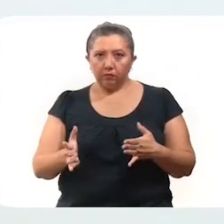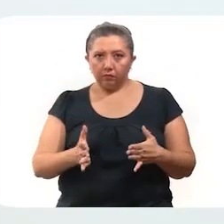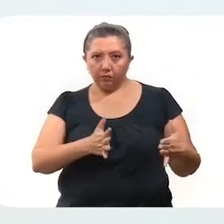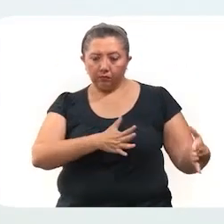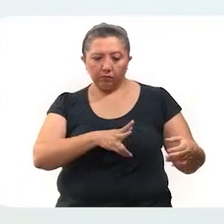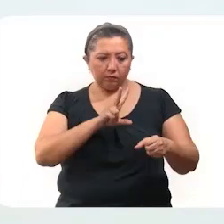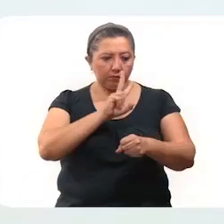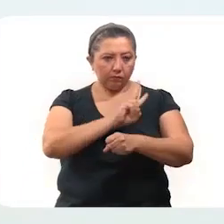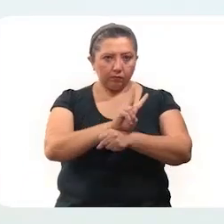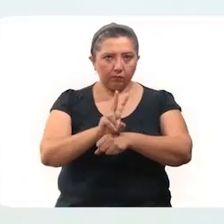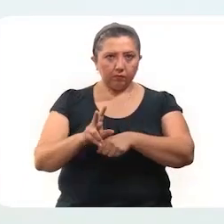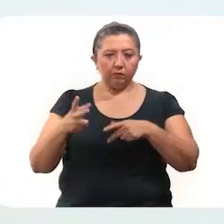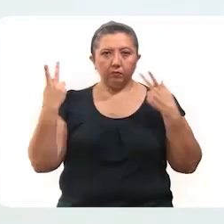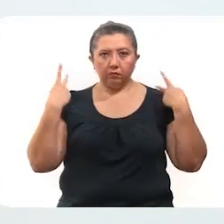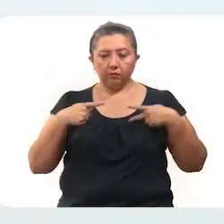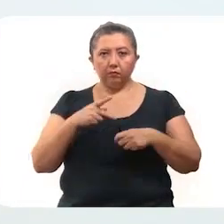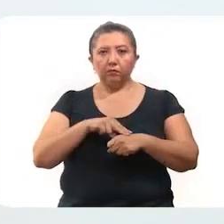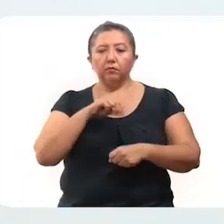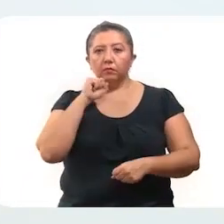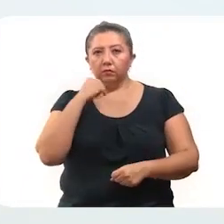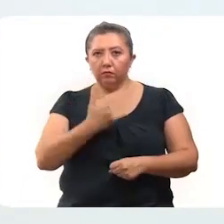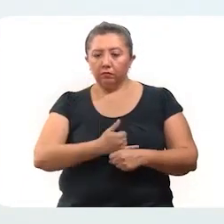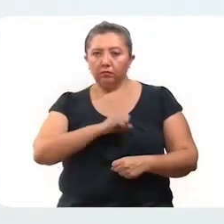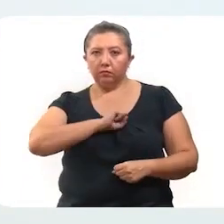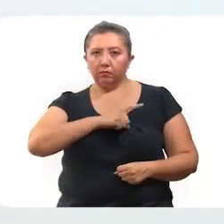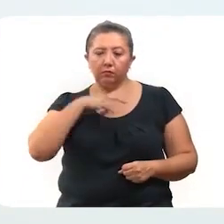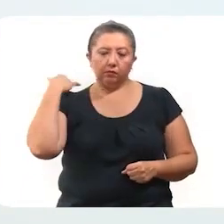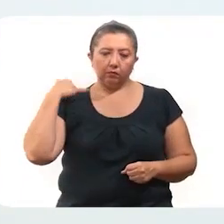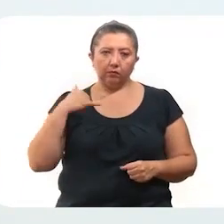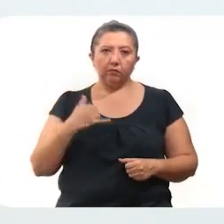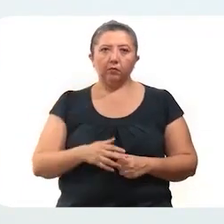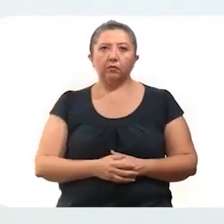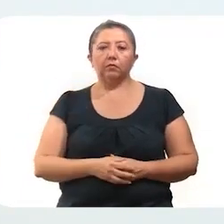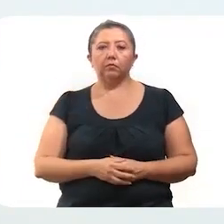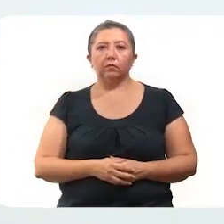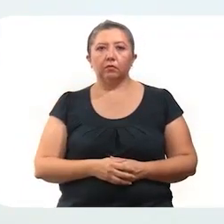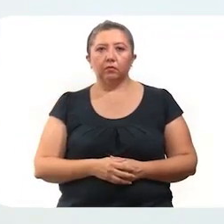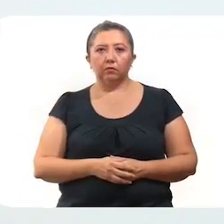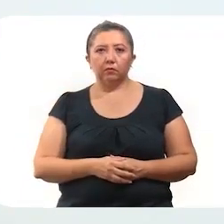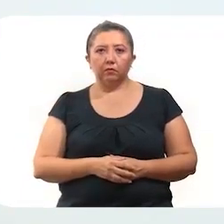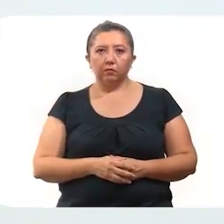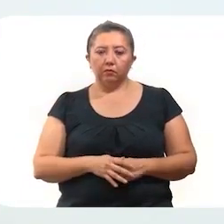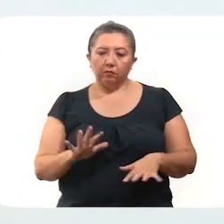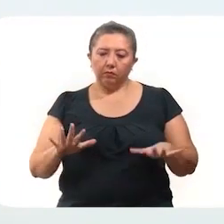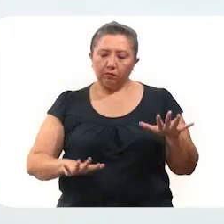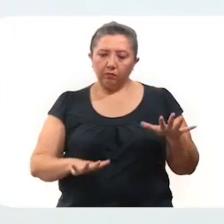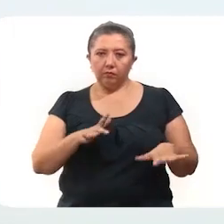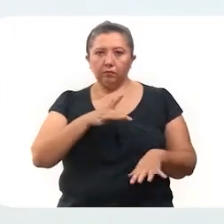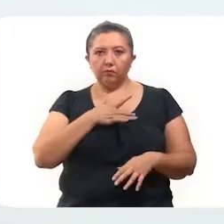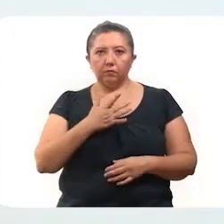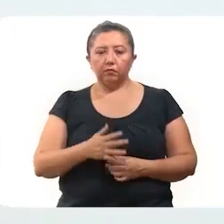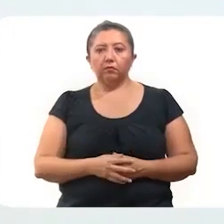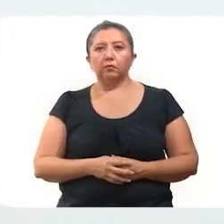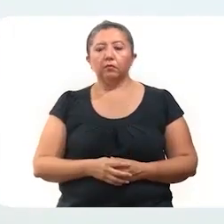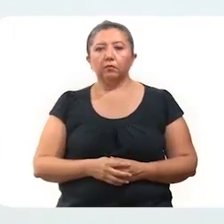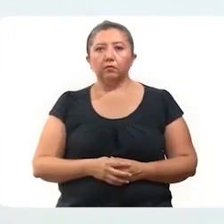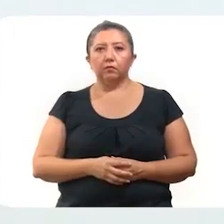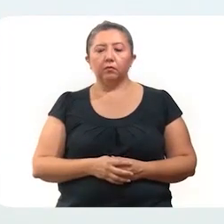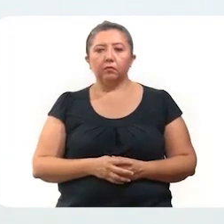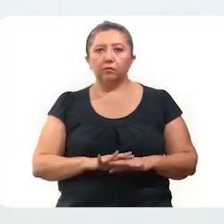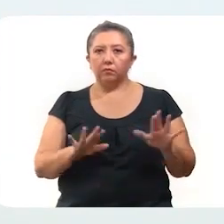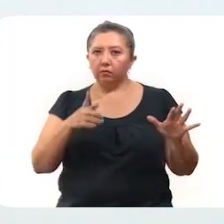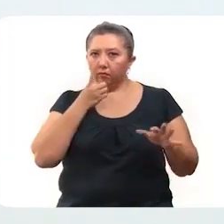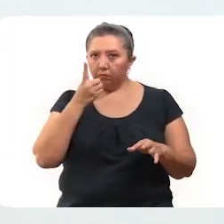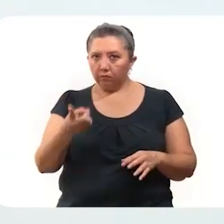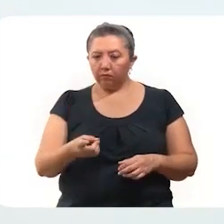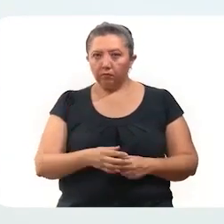estables, aislados, monitoreados por personal médico de la Secretaría de Salud de Yucatán. Presentan síntomas leves,